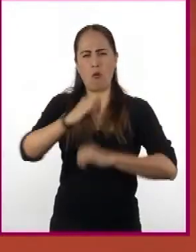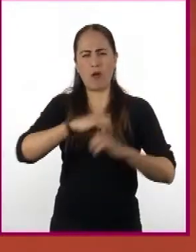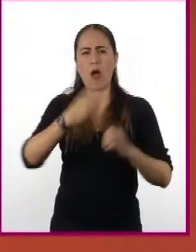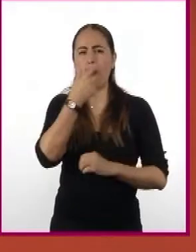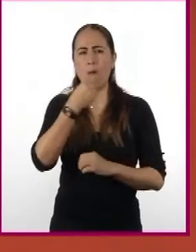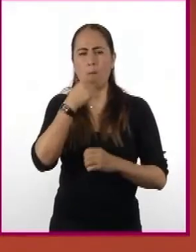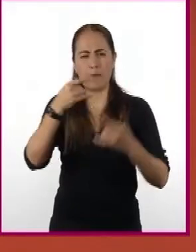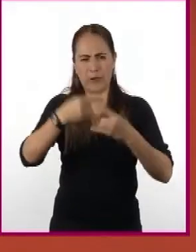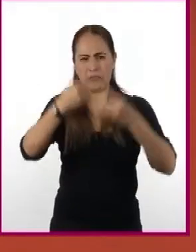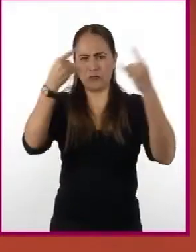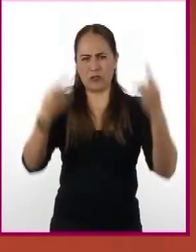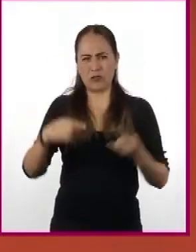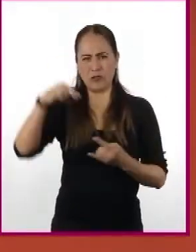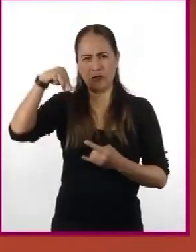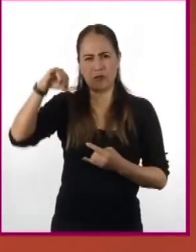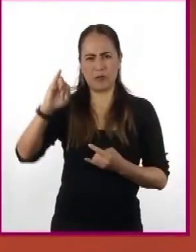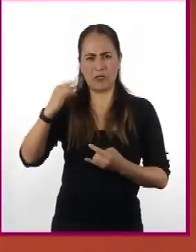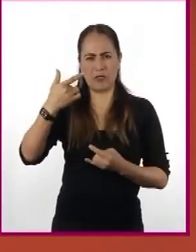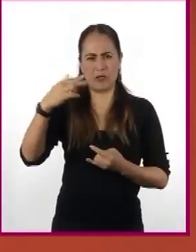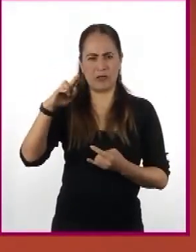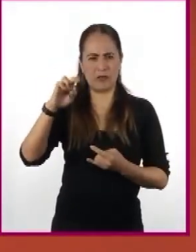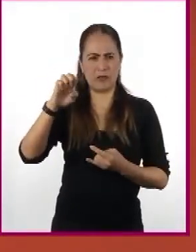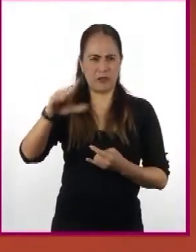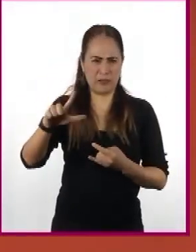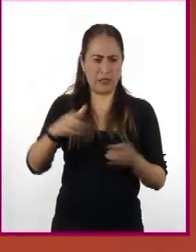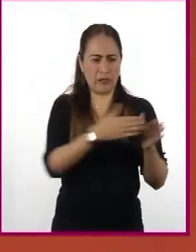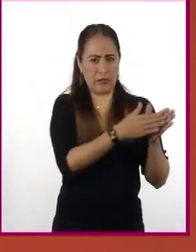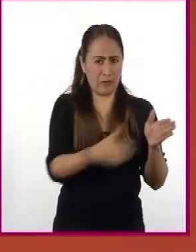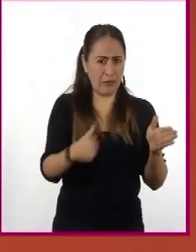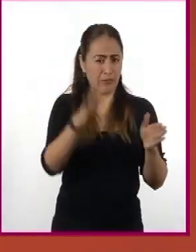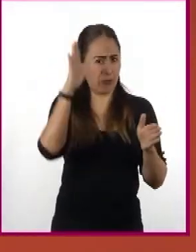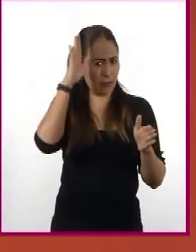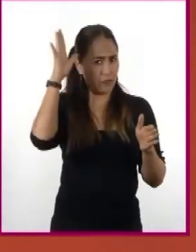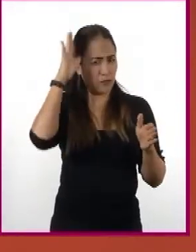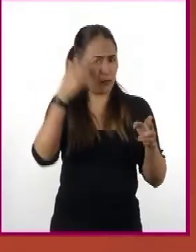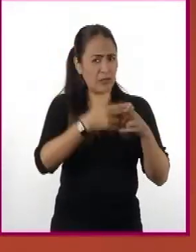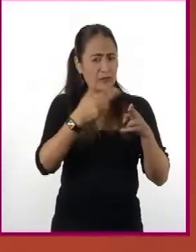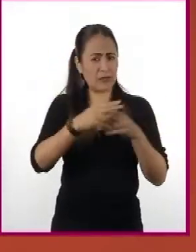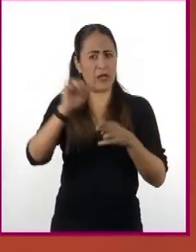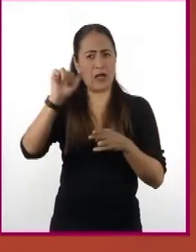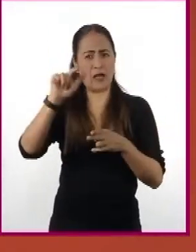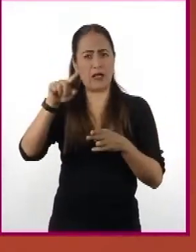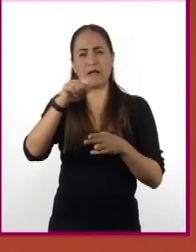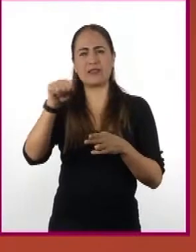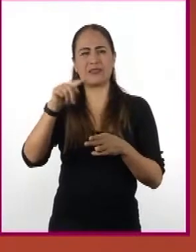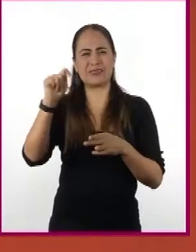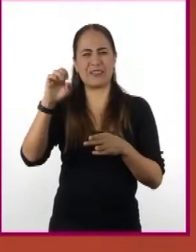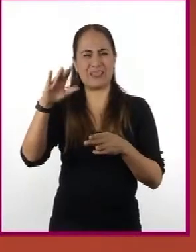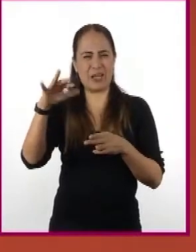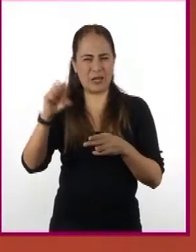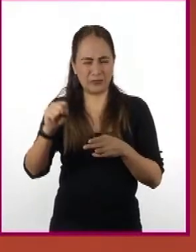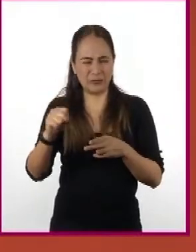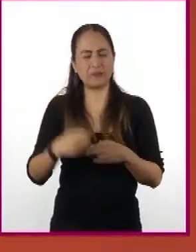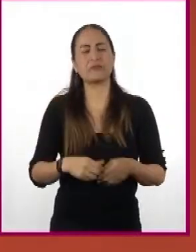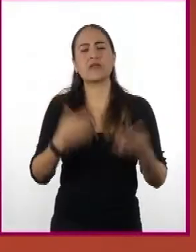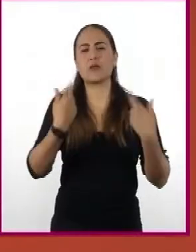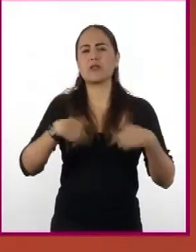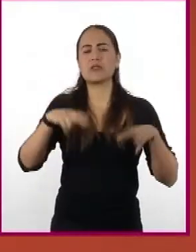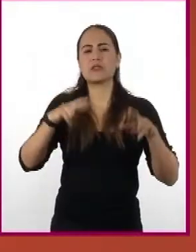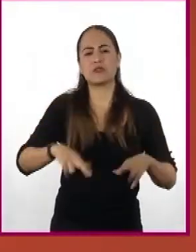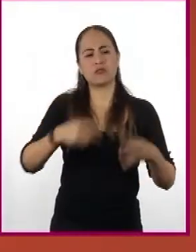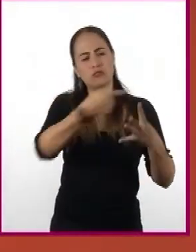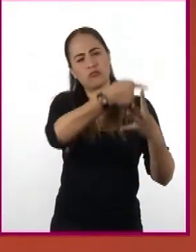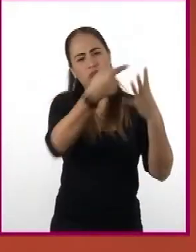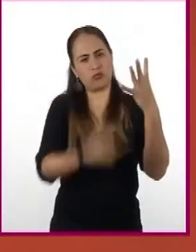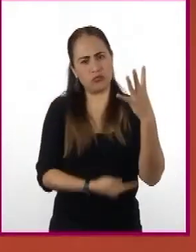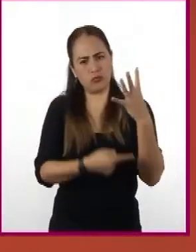historiador Miguel León Portilla, De Teotihuacán a los Aztecas, antología de fuentes e interpretaciones históricas. Esta